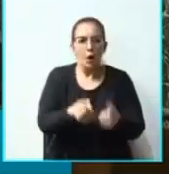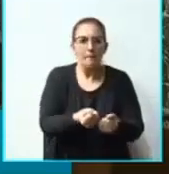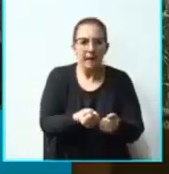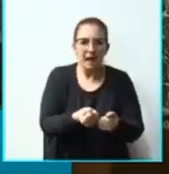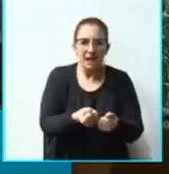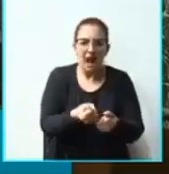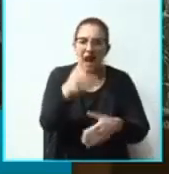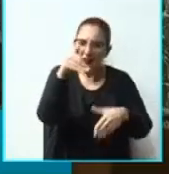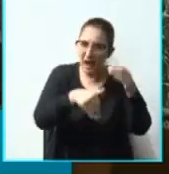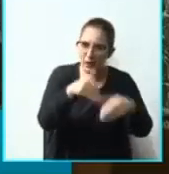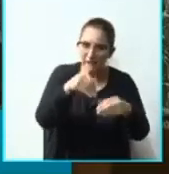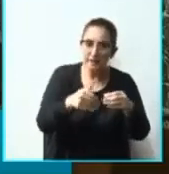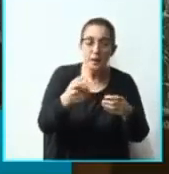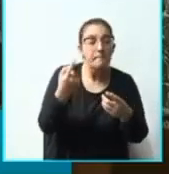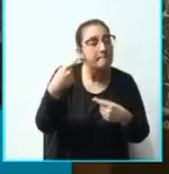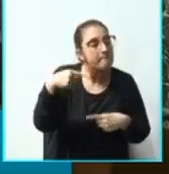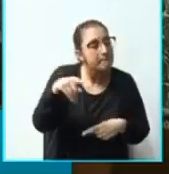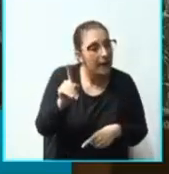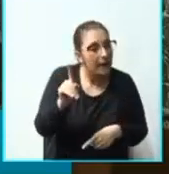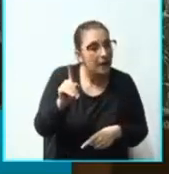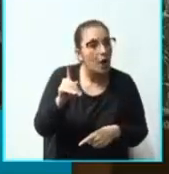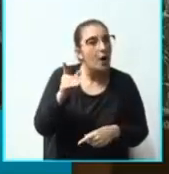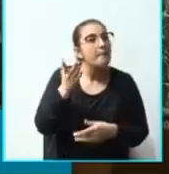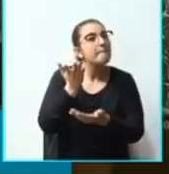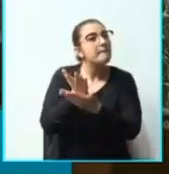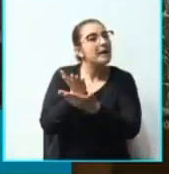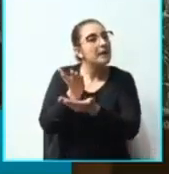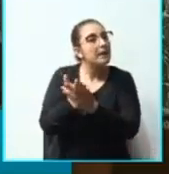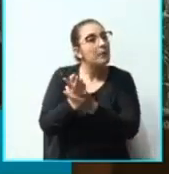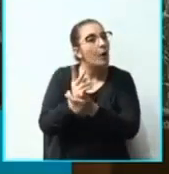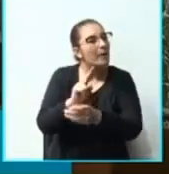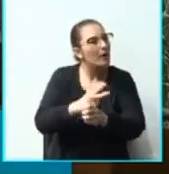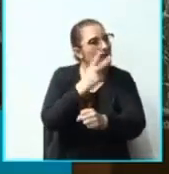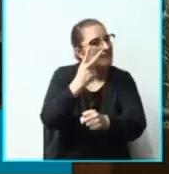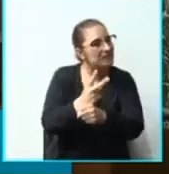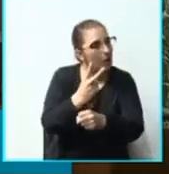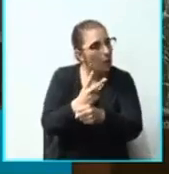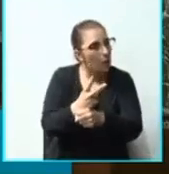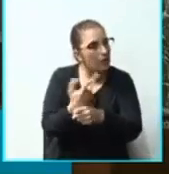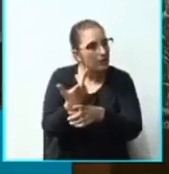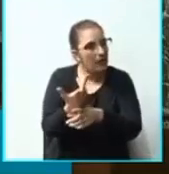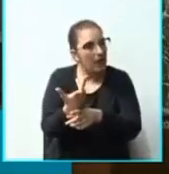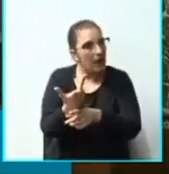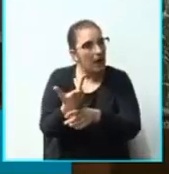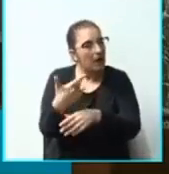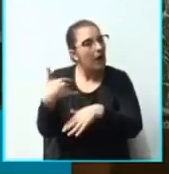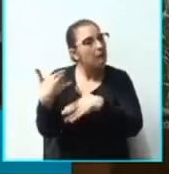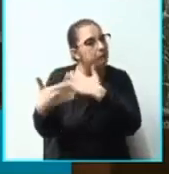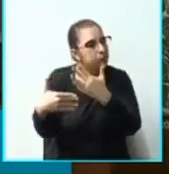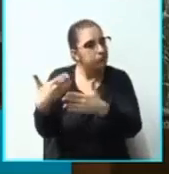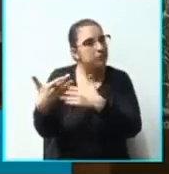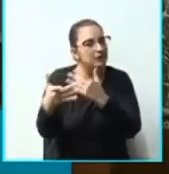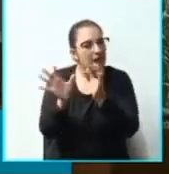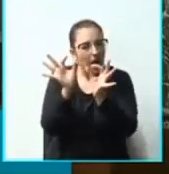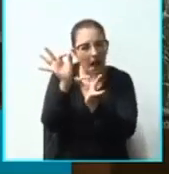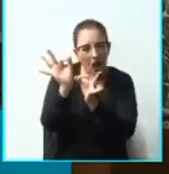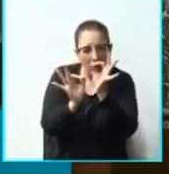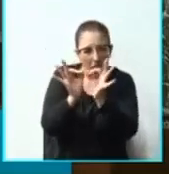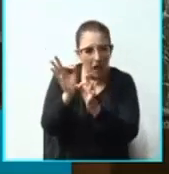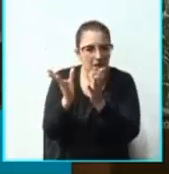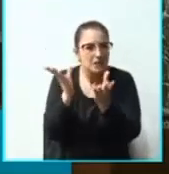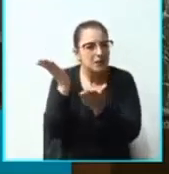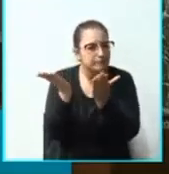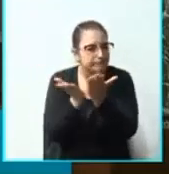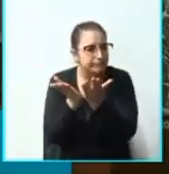votación, pero pedimos, para poder acompañar en la segunda, que se lleve adelante verdaderamente un proceso de escuchar